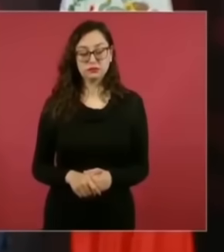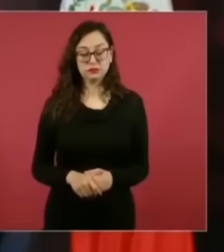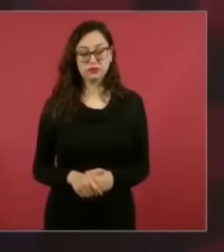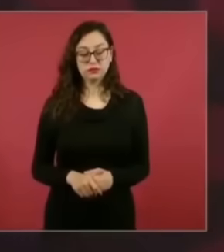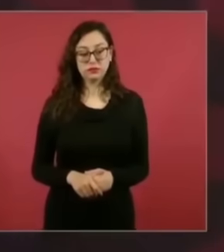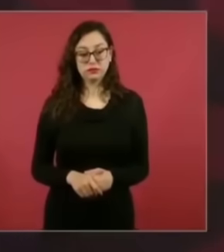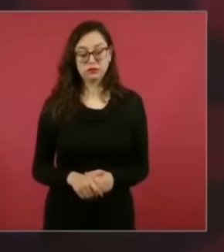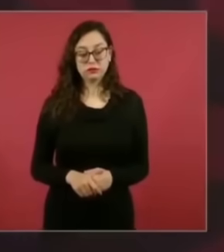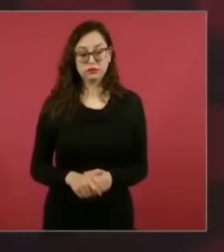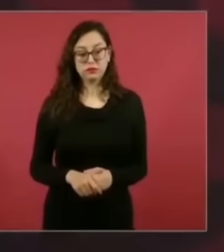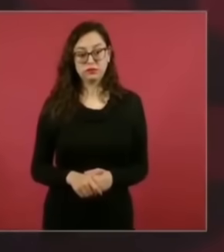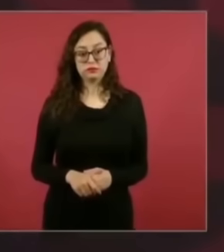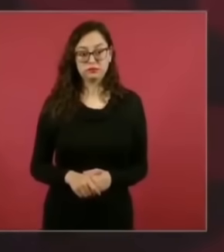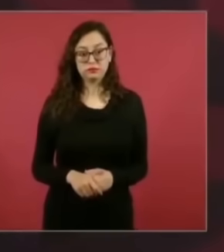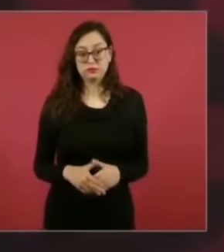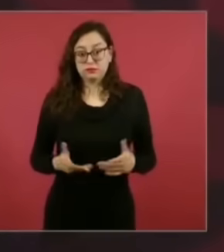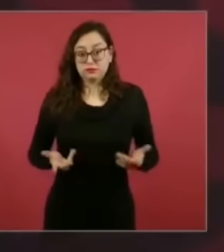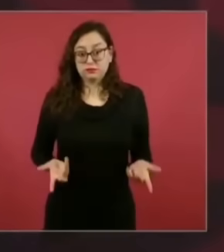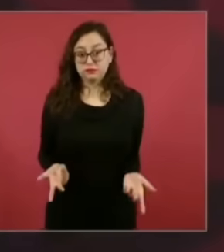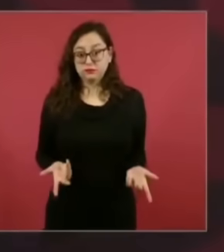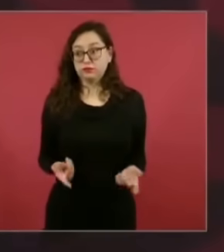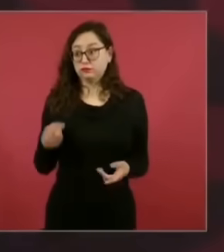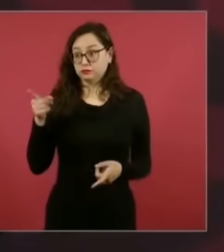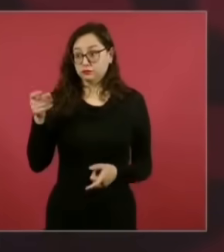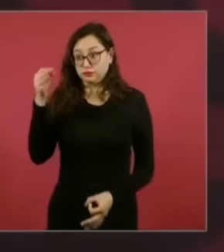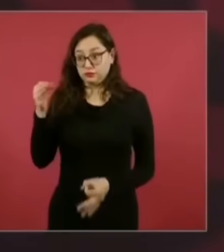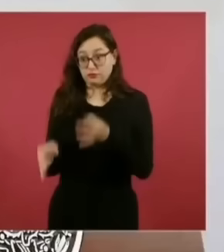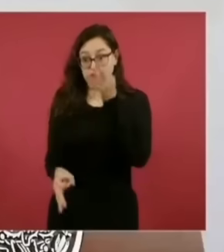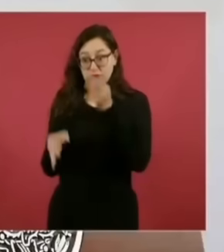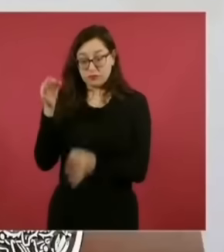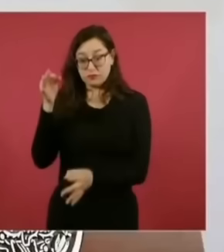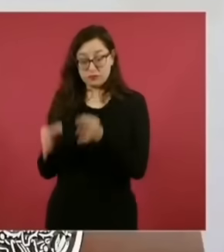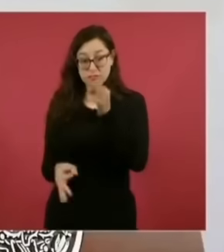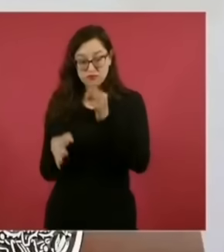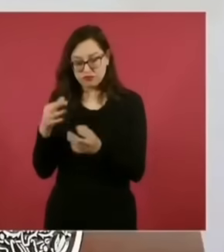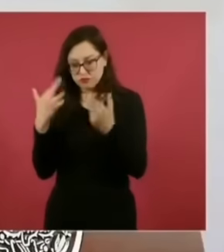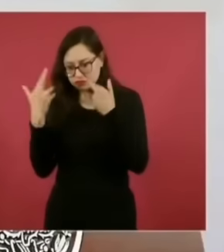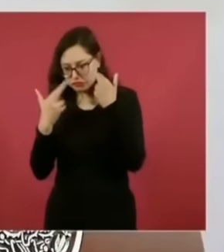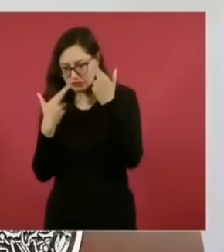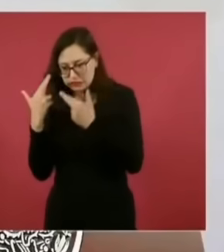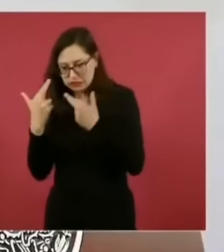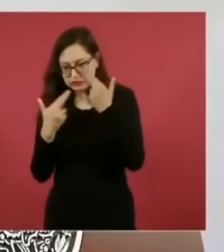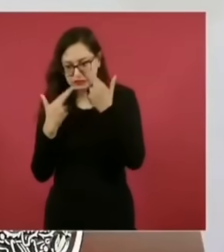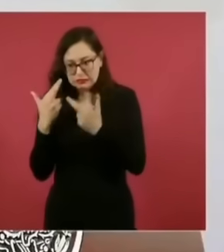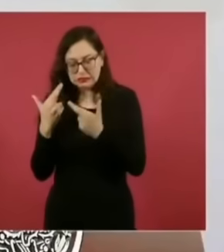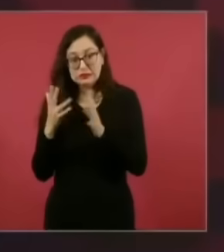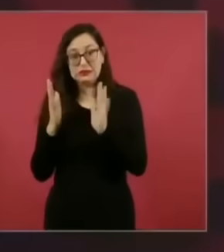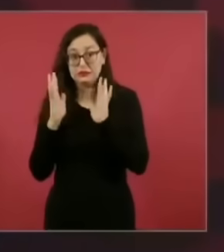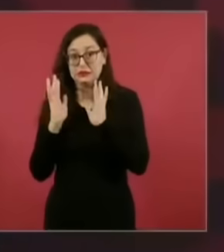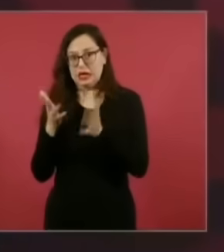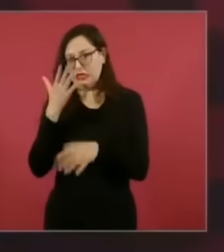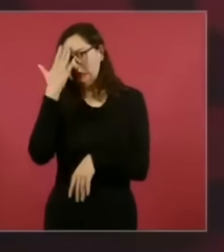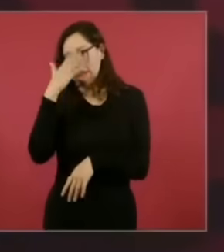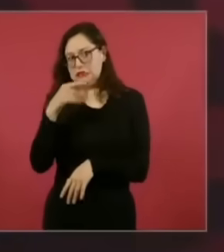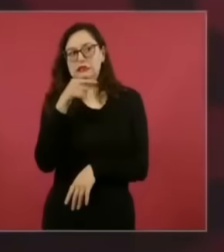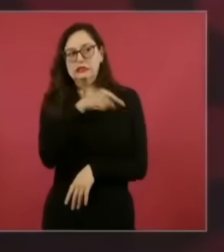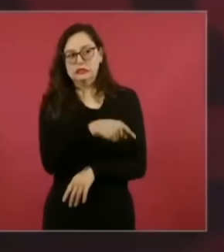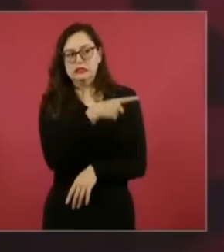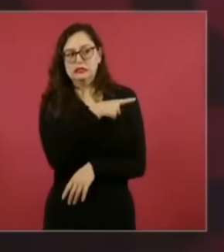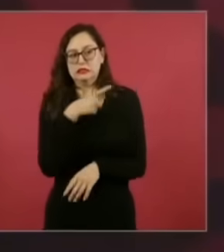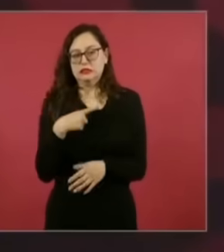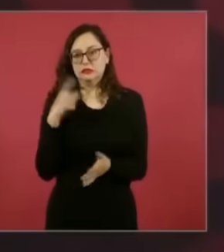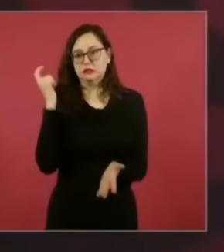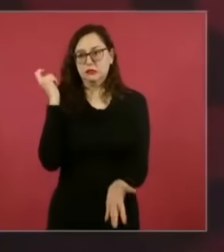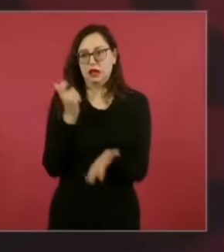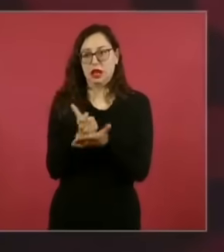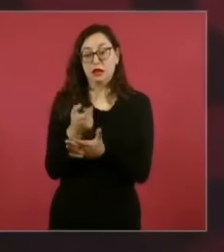ya los tribunales resolvieron. Ya lo que están haciendo ahí en la Suprema